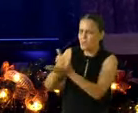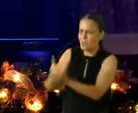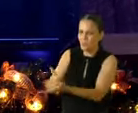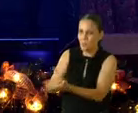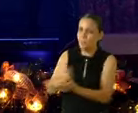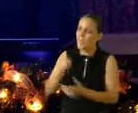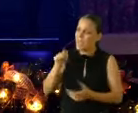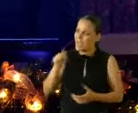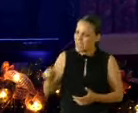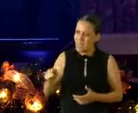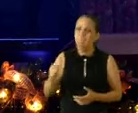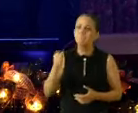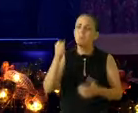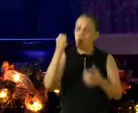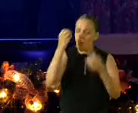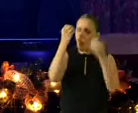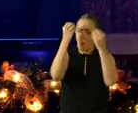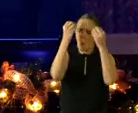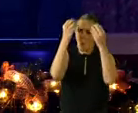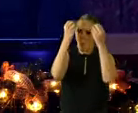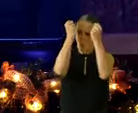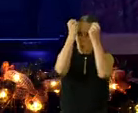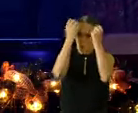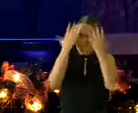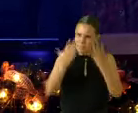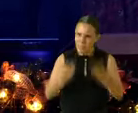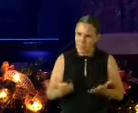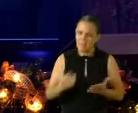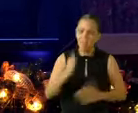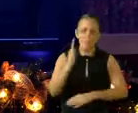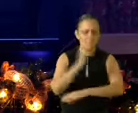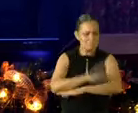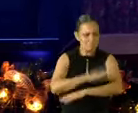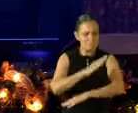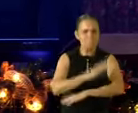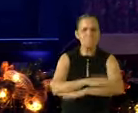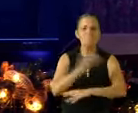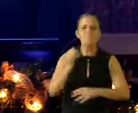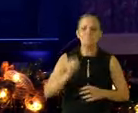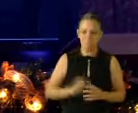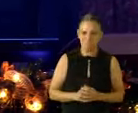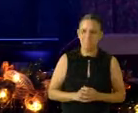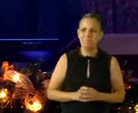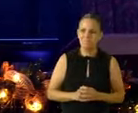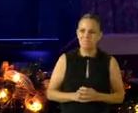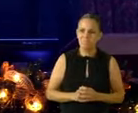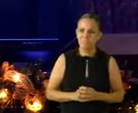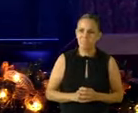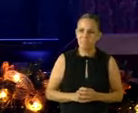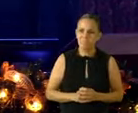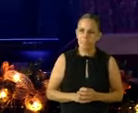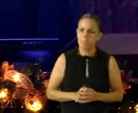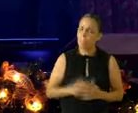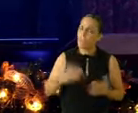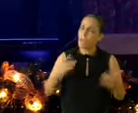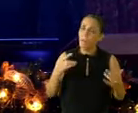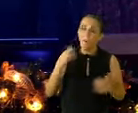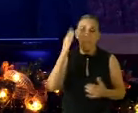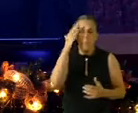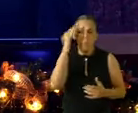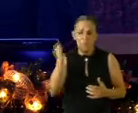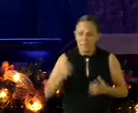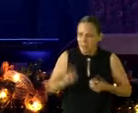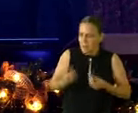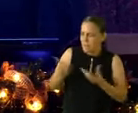niño obediente en todo el viaje, un hombre bien adulto. Porque no se trata de amor y misericordia, acuérdese que era